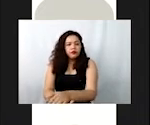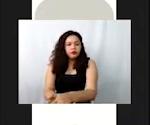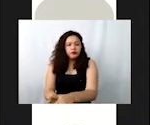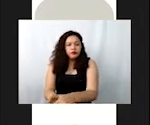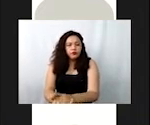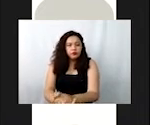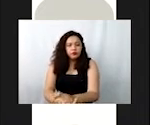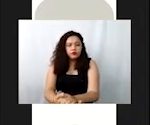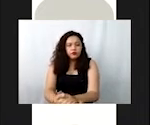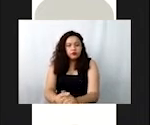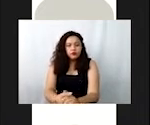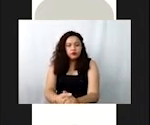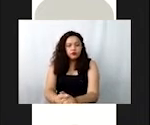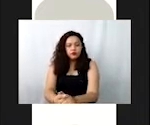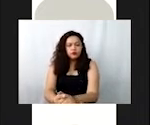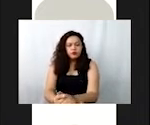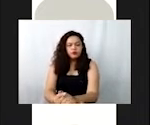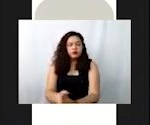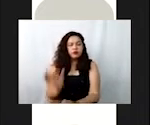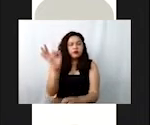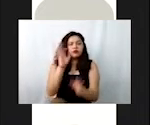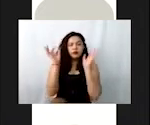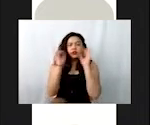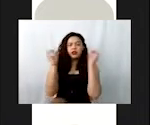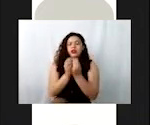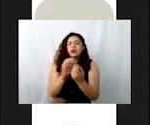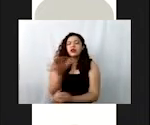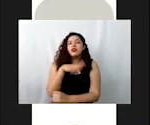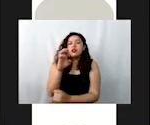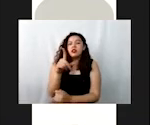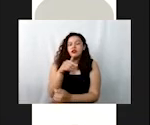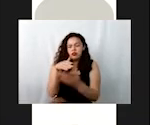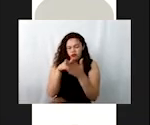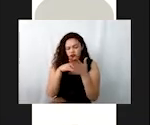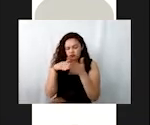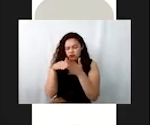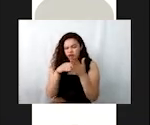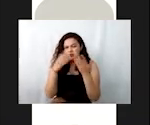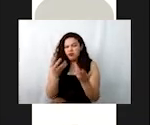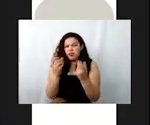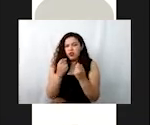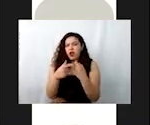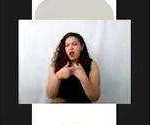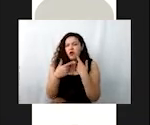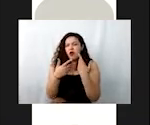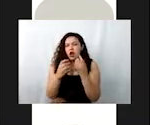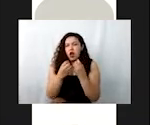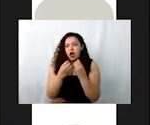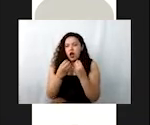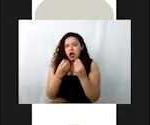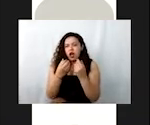los obstáculos a las organizaciones de la sociedad civil. Creo que sí hay que decir las cosas como son,